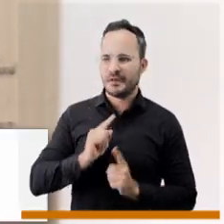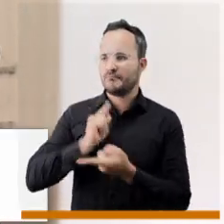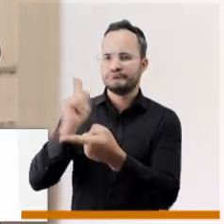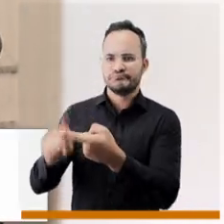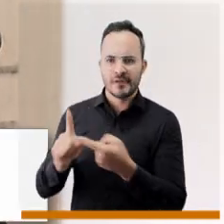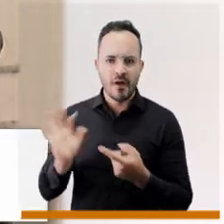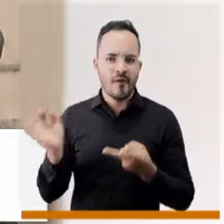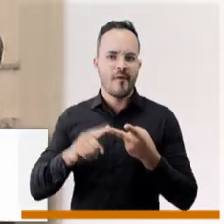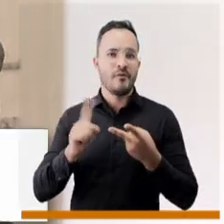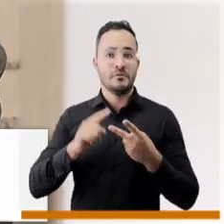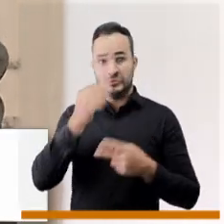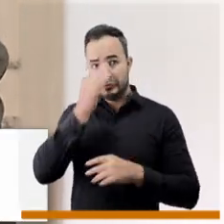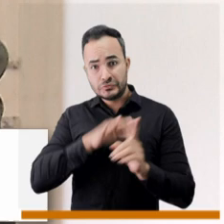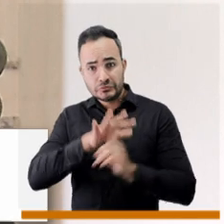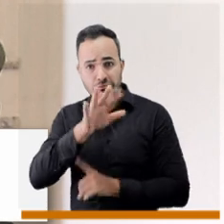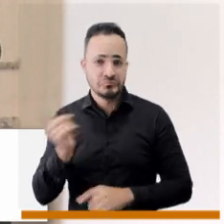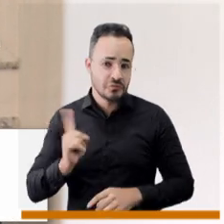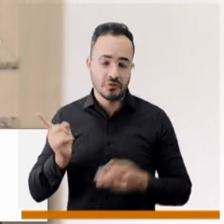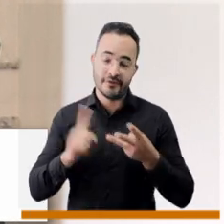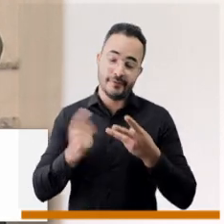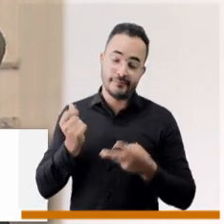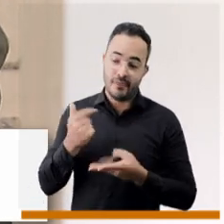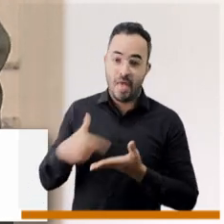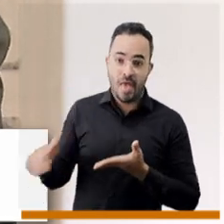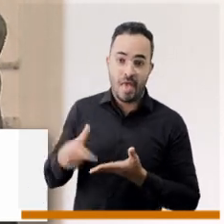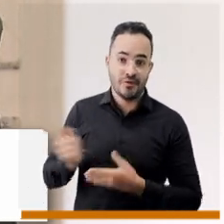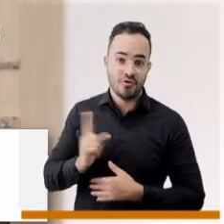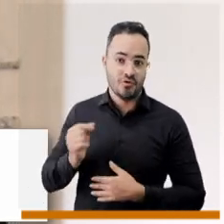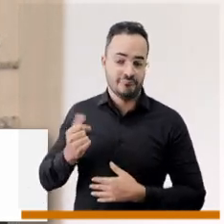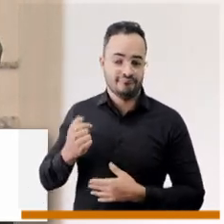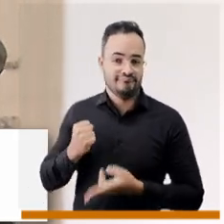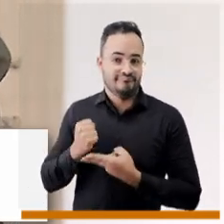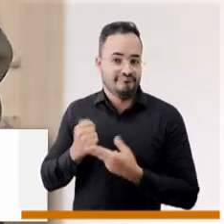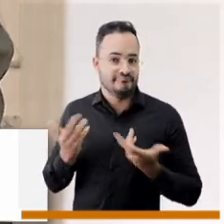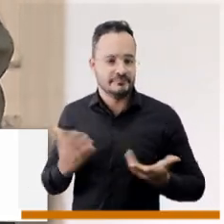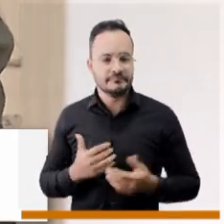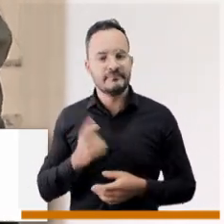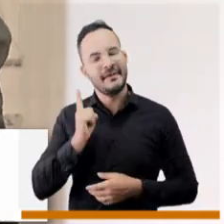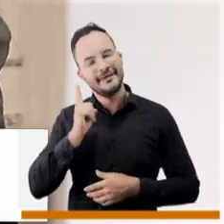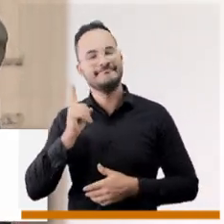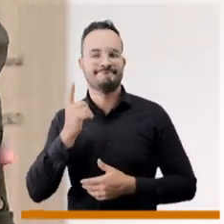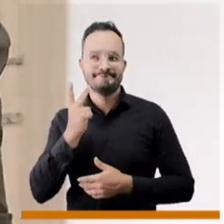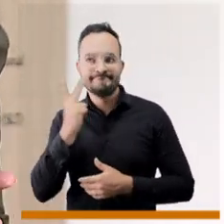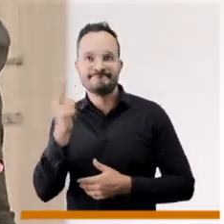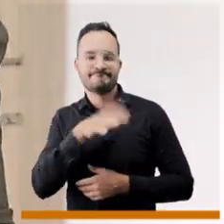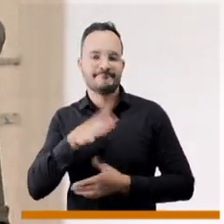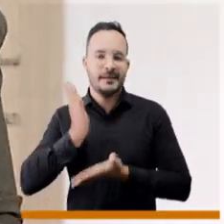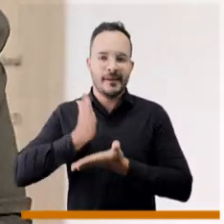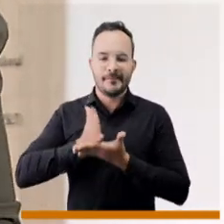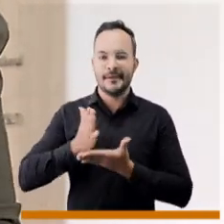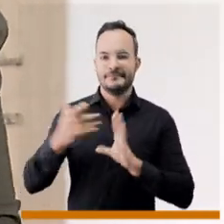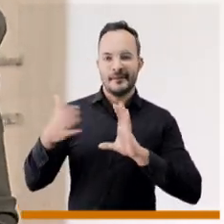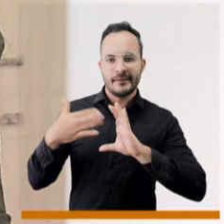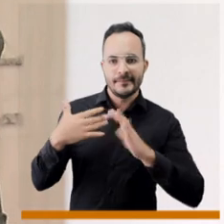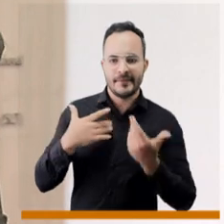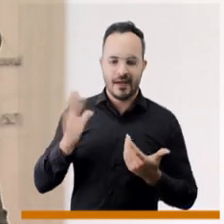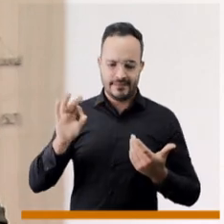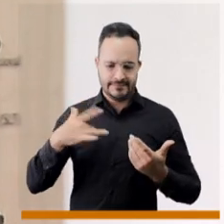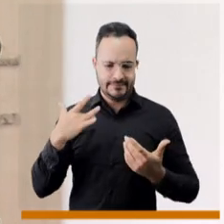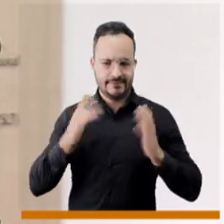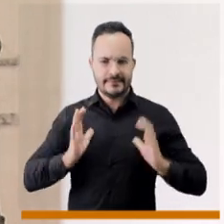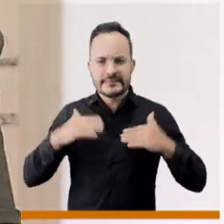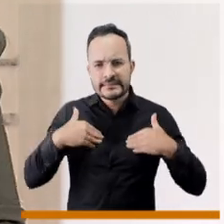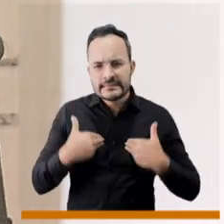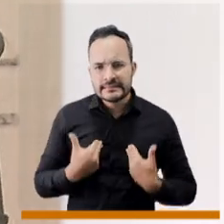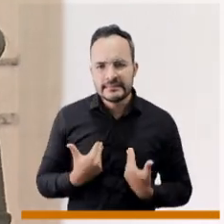con el medio ambiente, además también para nuestro bolsillo. Pero a veces el clima, el cansancio, algunos otros aspectos técnicos nos impiden